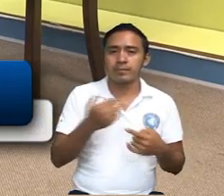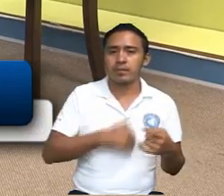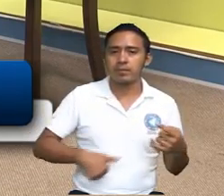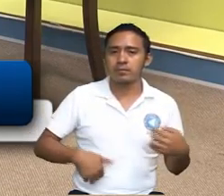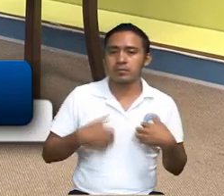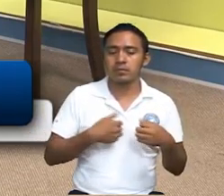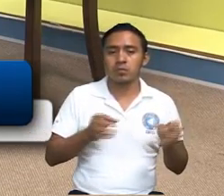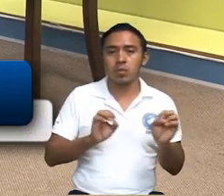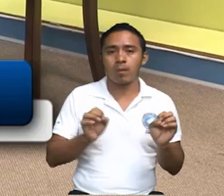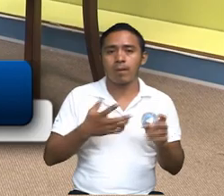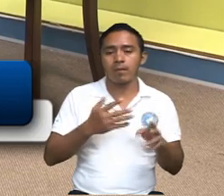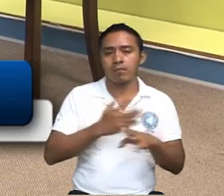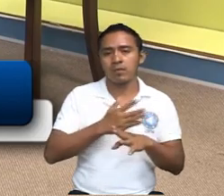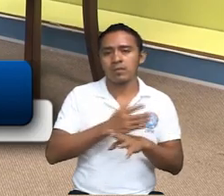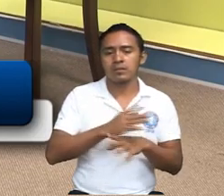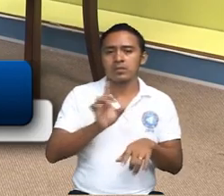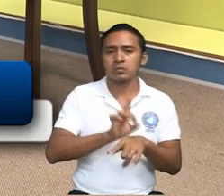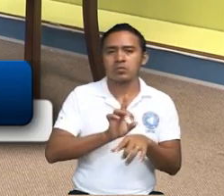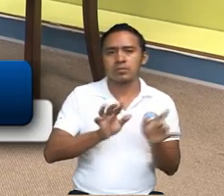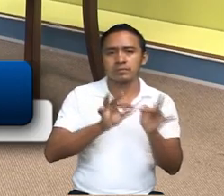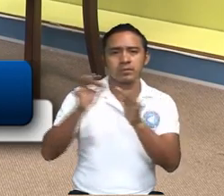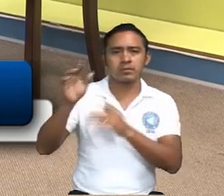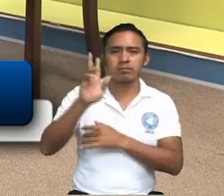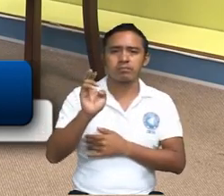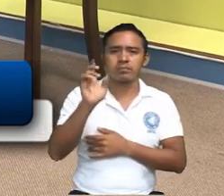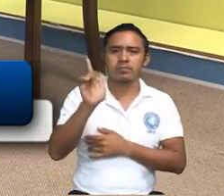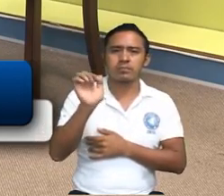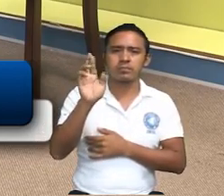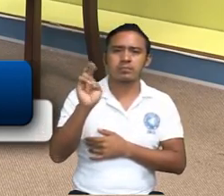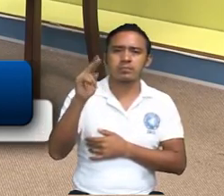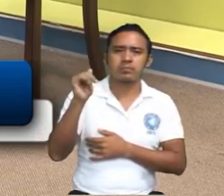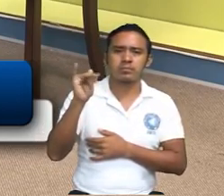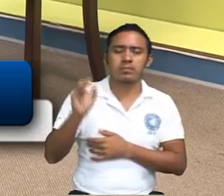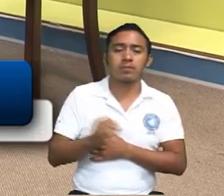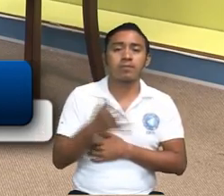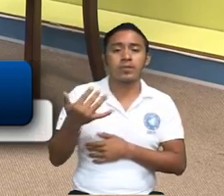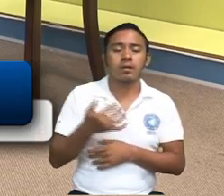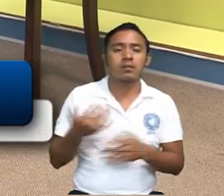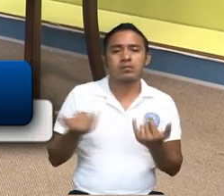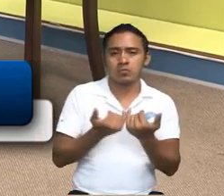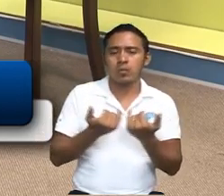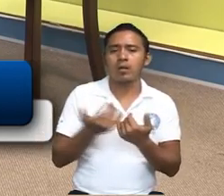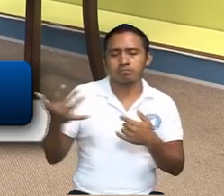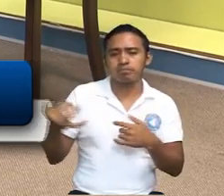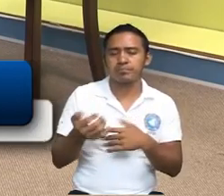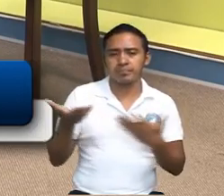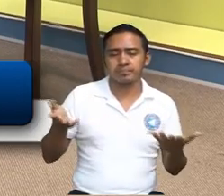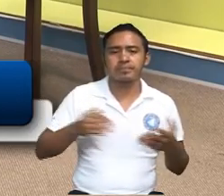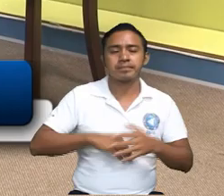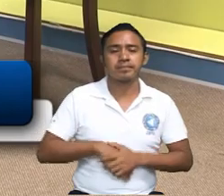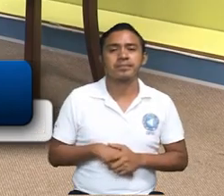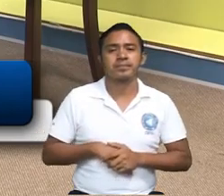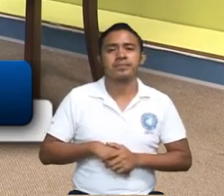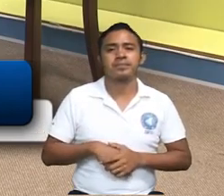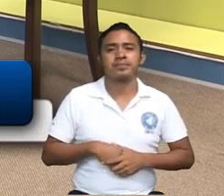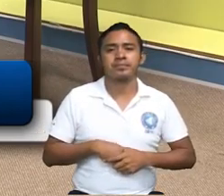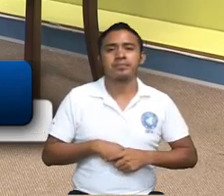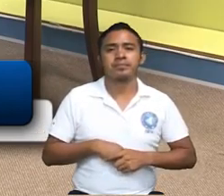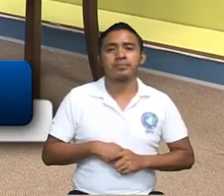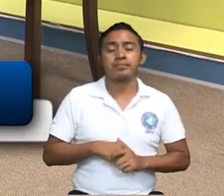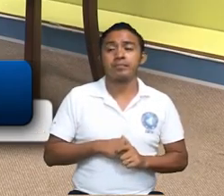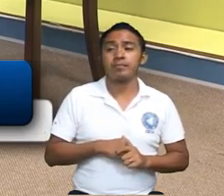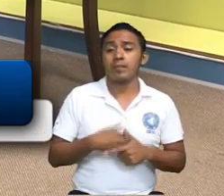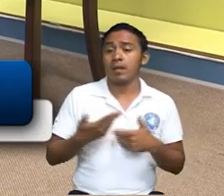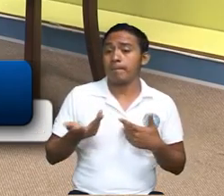Salud o por veterinarios autorizados, los cuales también proporcionan vacunas antirrábicas para los caninos. Si el perrito